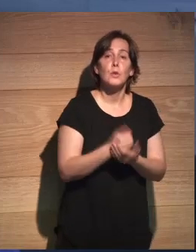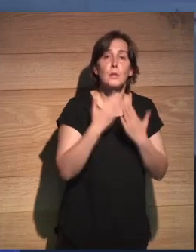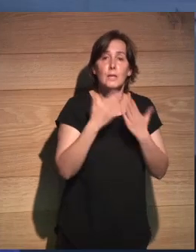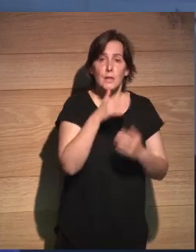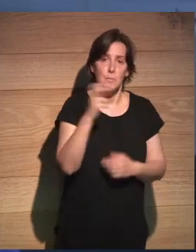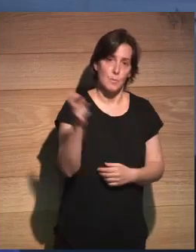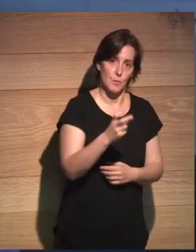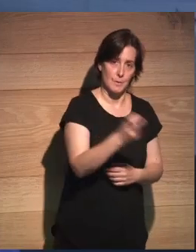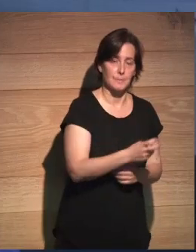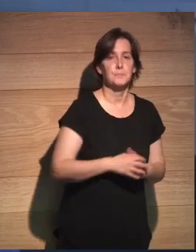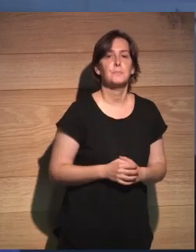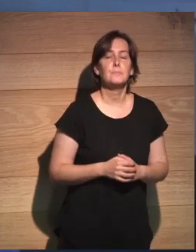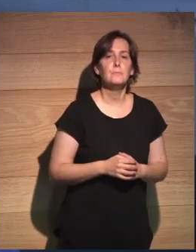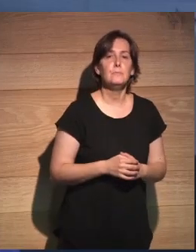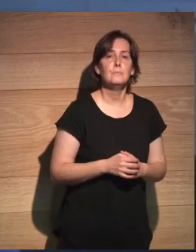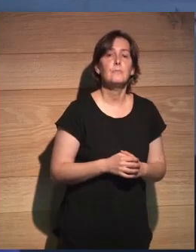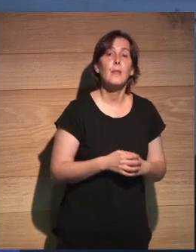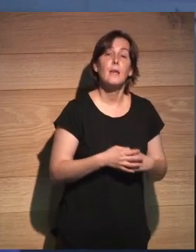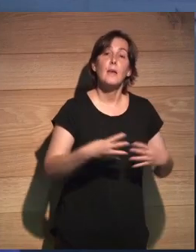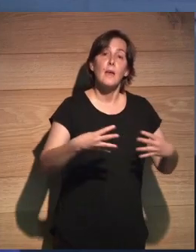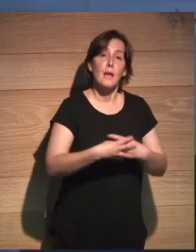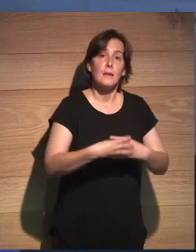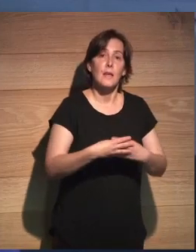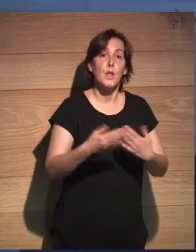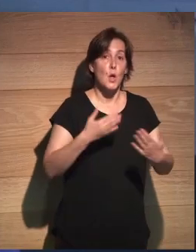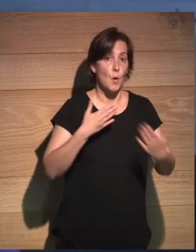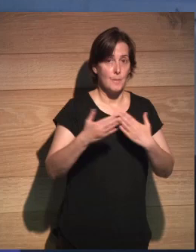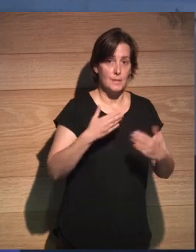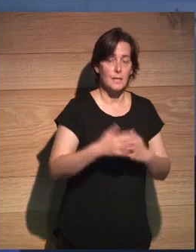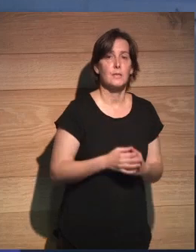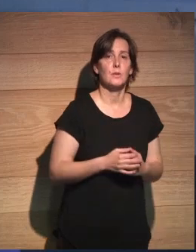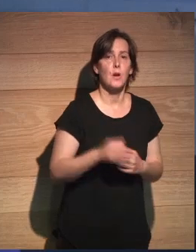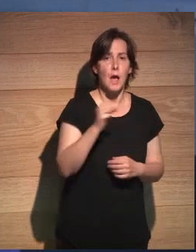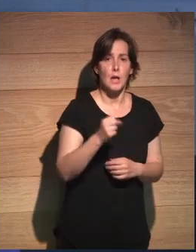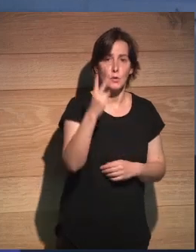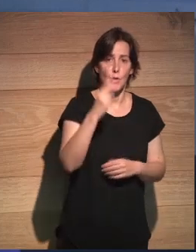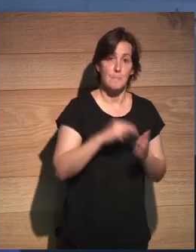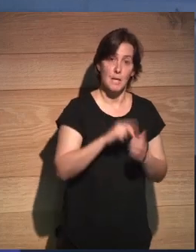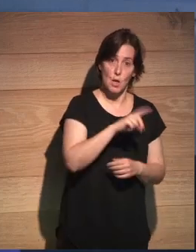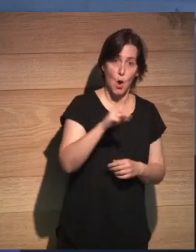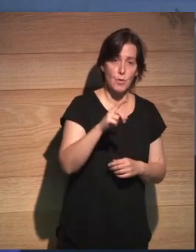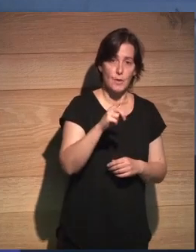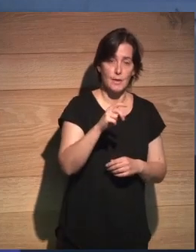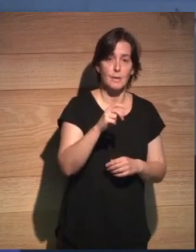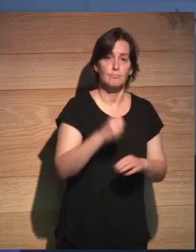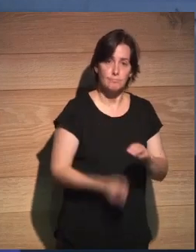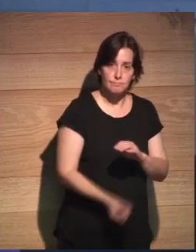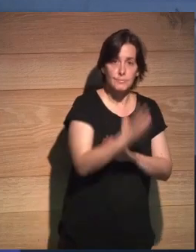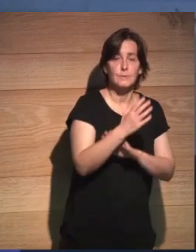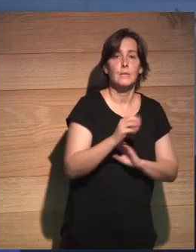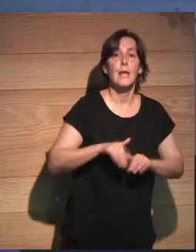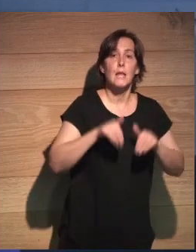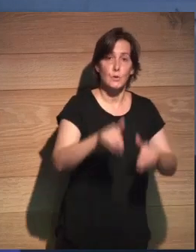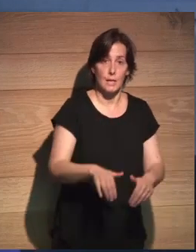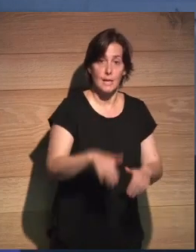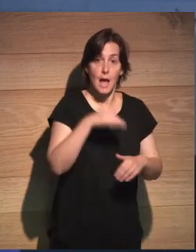presencia. La red de Conversation fue lanzada en el año 2011 en Australia y ahora está presente en